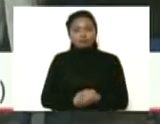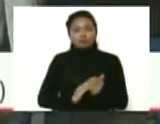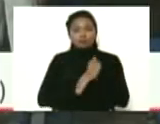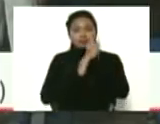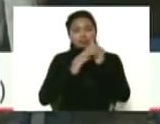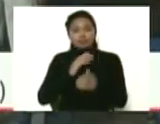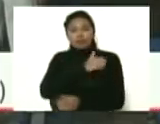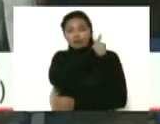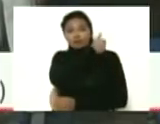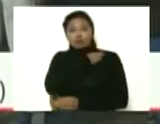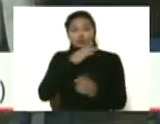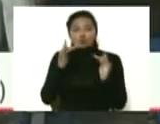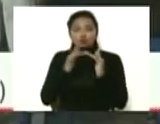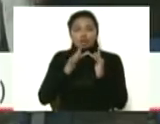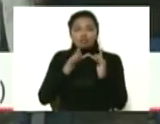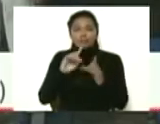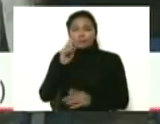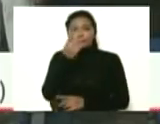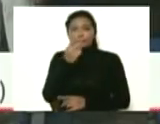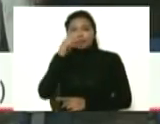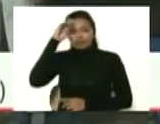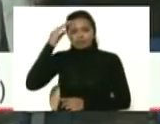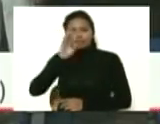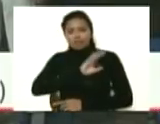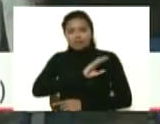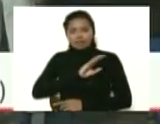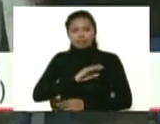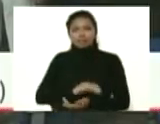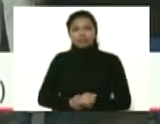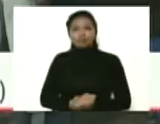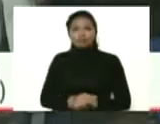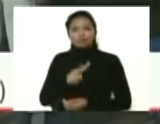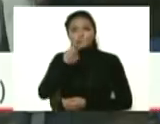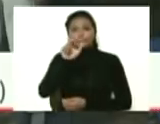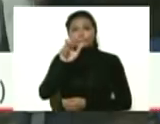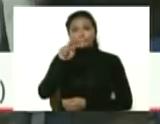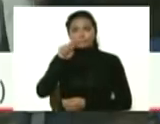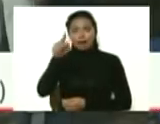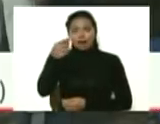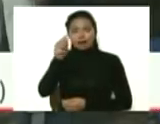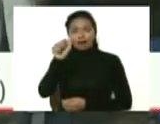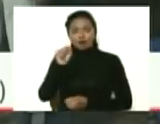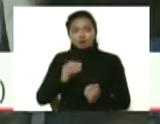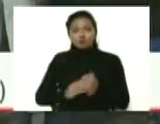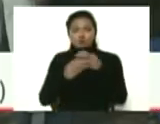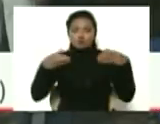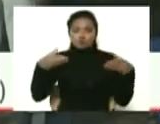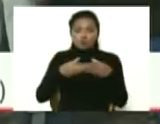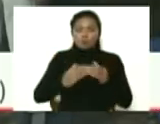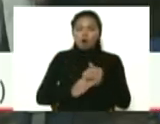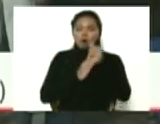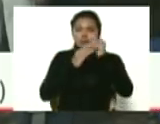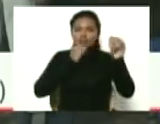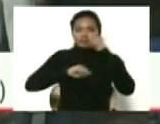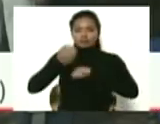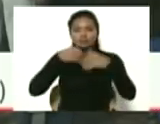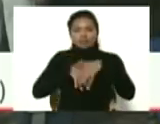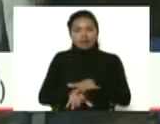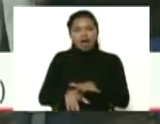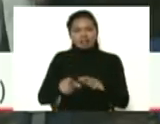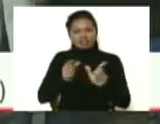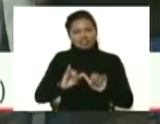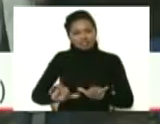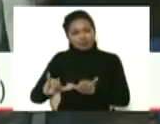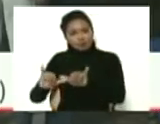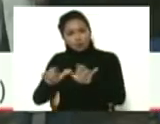le voy a dar el pase al primer teniente de milicia, Vargas Rincón, que es el comandante del Agrupamiento Popular de Defensa Integral, Miguel Peña,